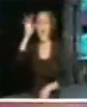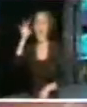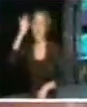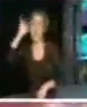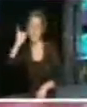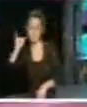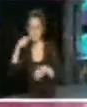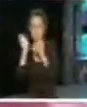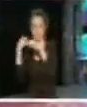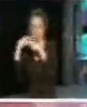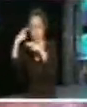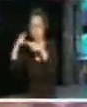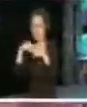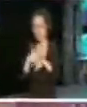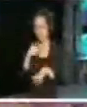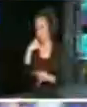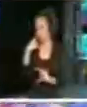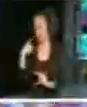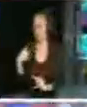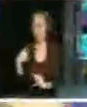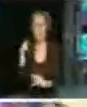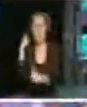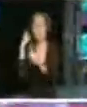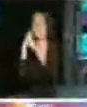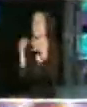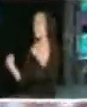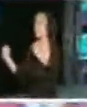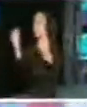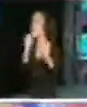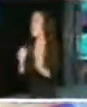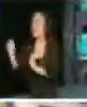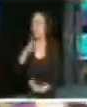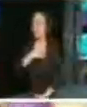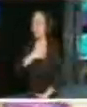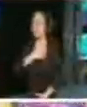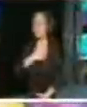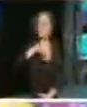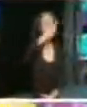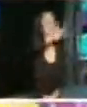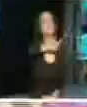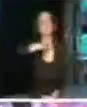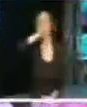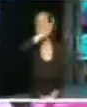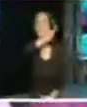era defender, era engrandecer mi tierra.